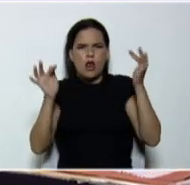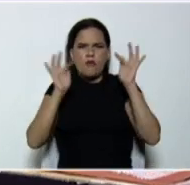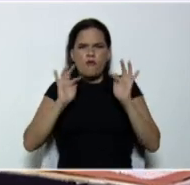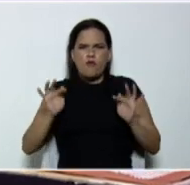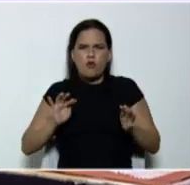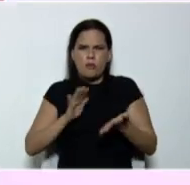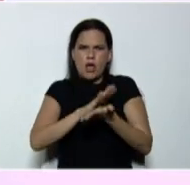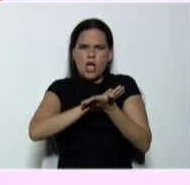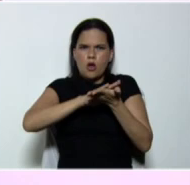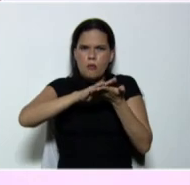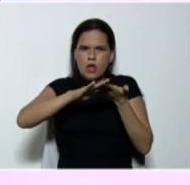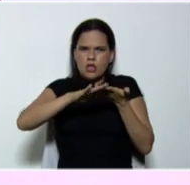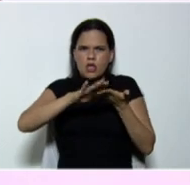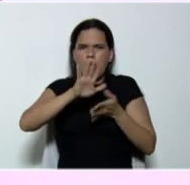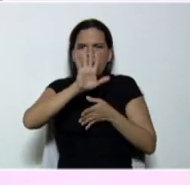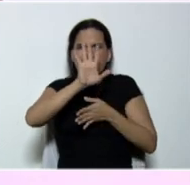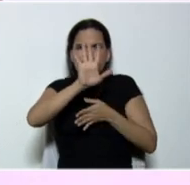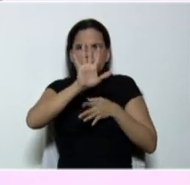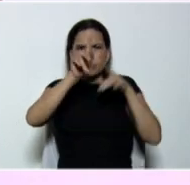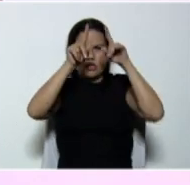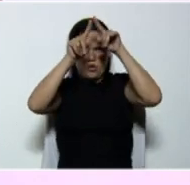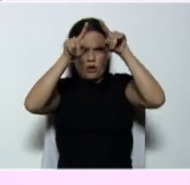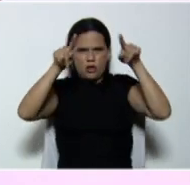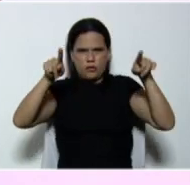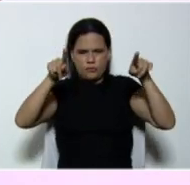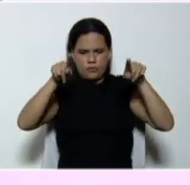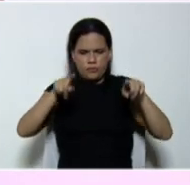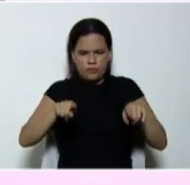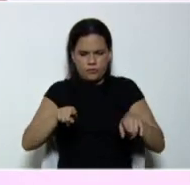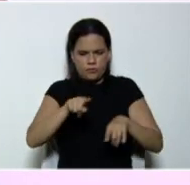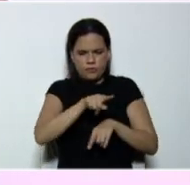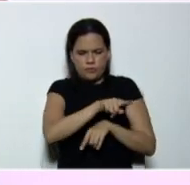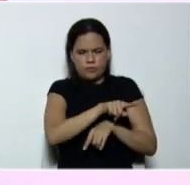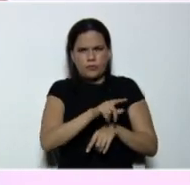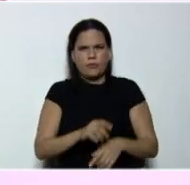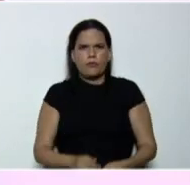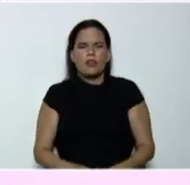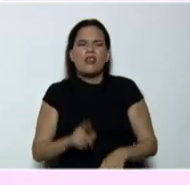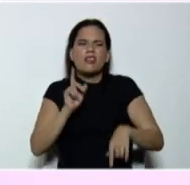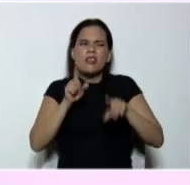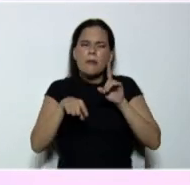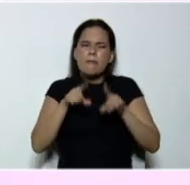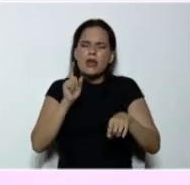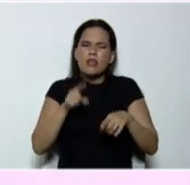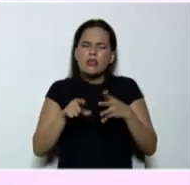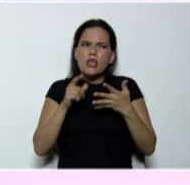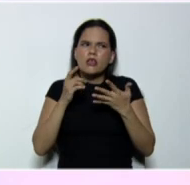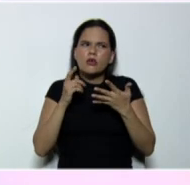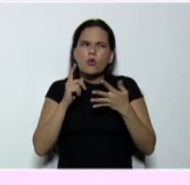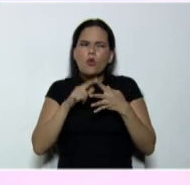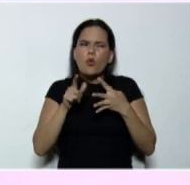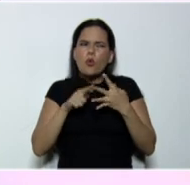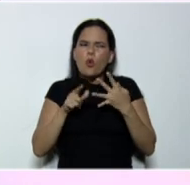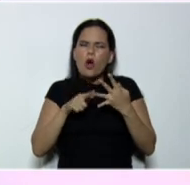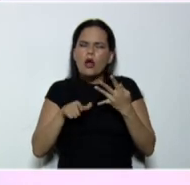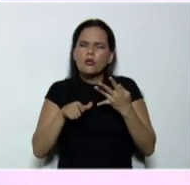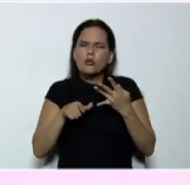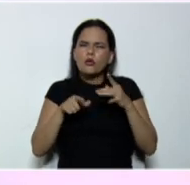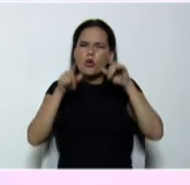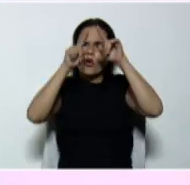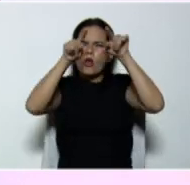octágono. Exactamente. Según la cantidad de lados que yo quiera trazar, es lo que voy a dividir los 360 grados. Como